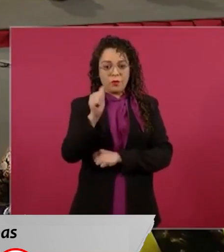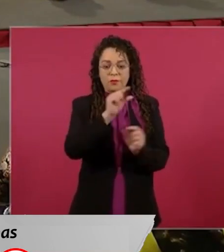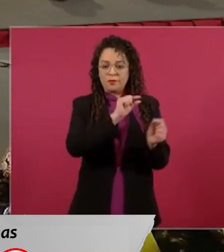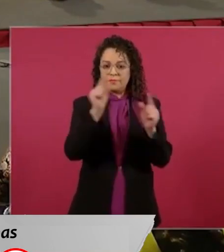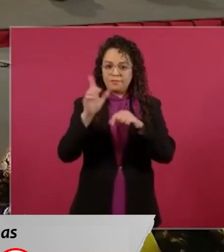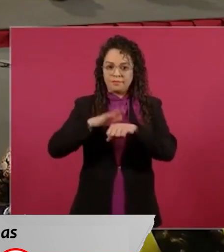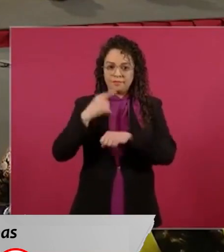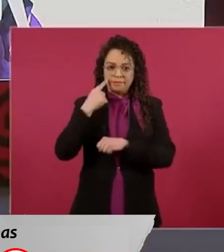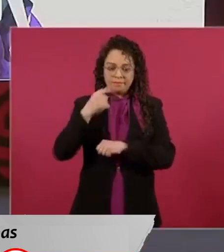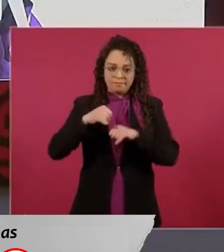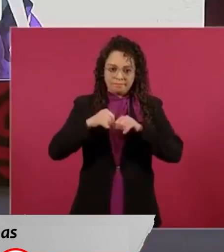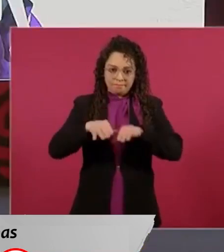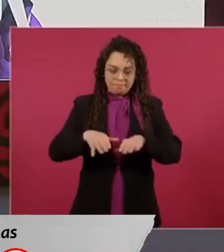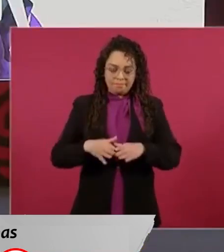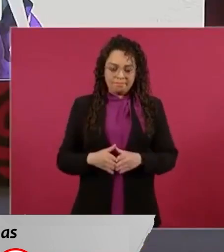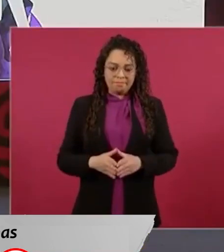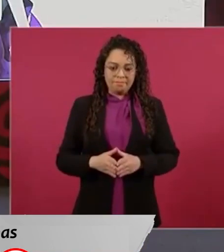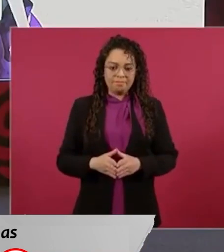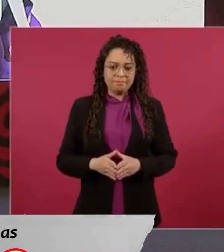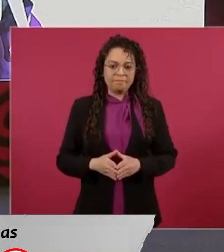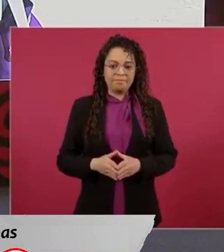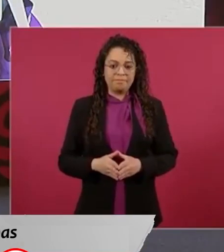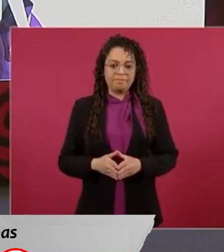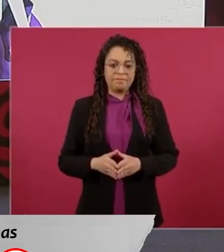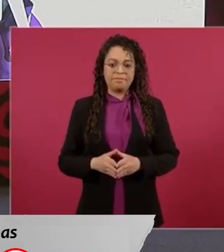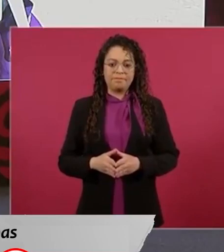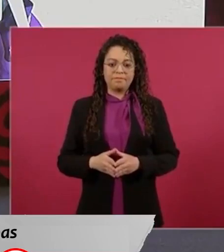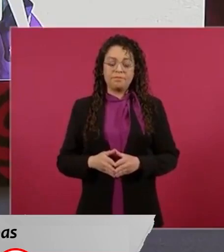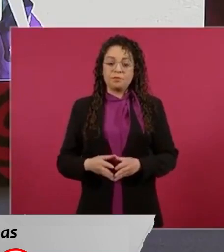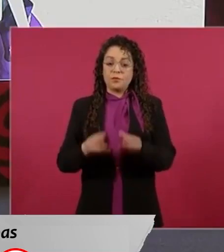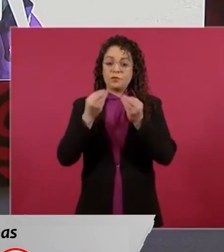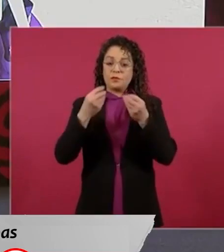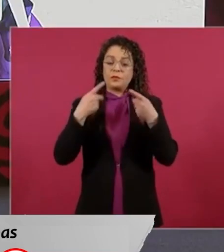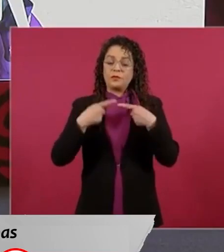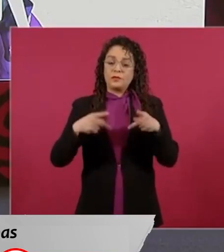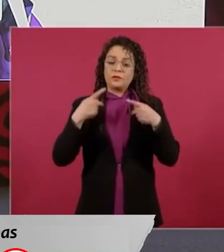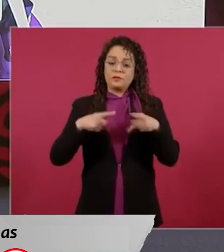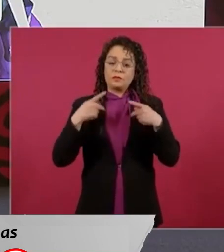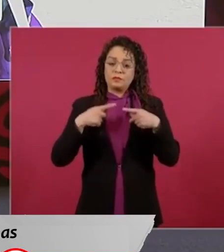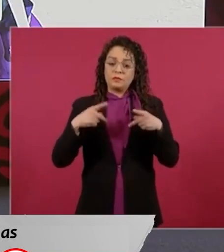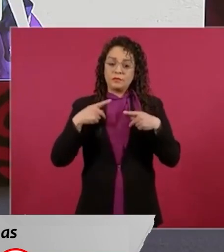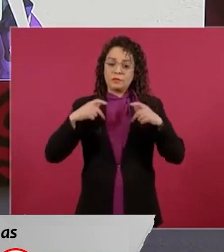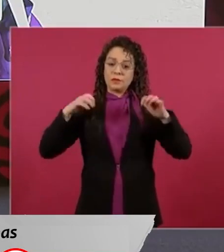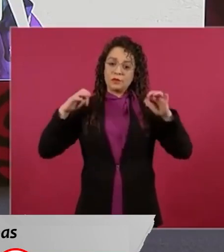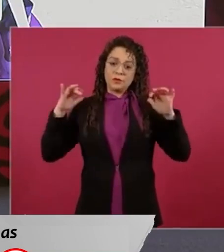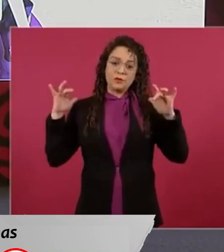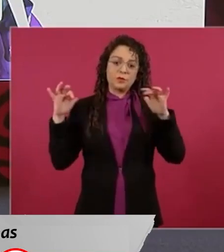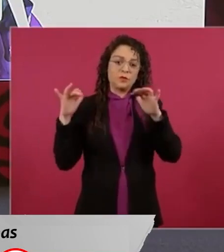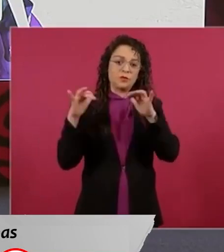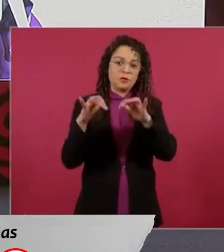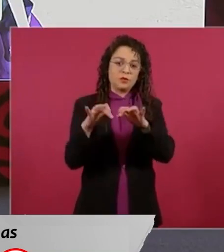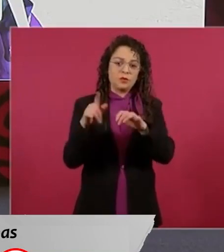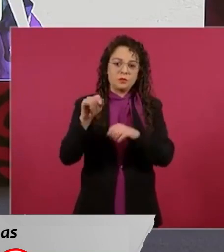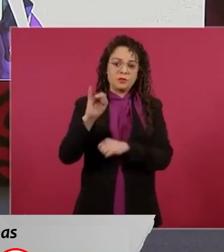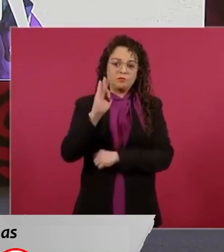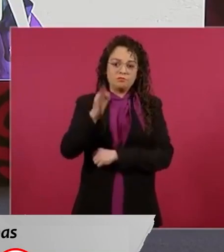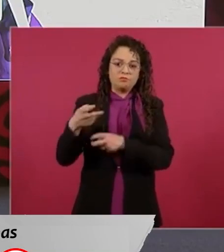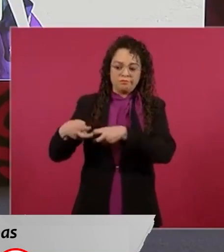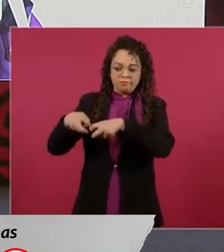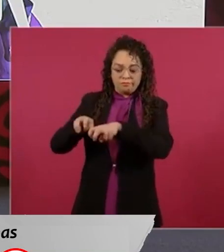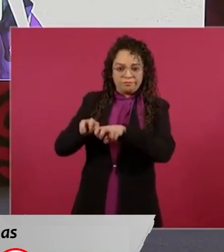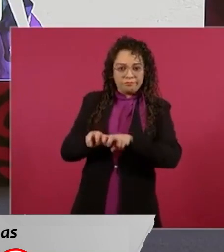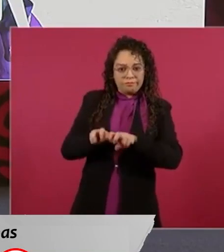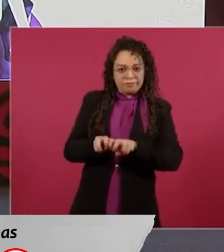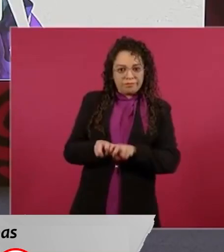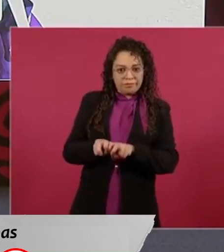Debo de agradecer muchísimo a la cantidad de gente que ha asistido y que se ha subido al tren. En